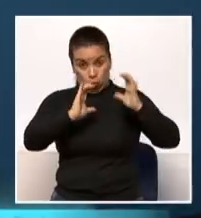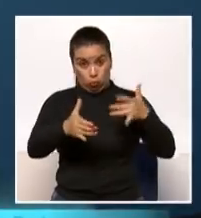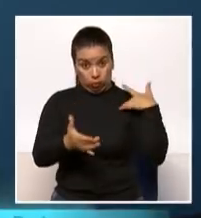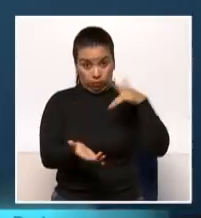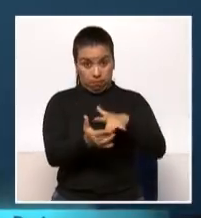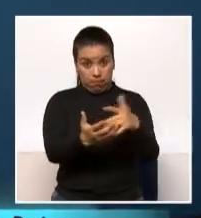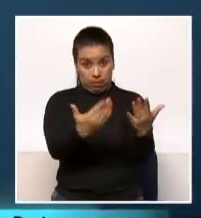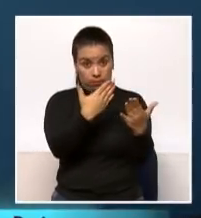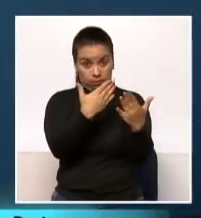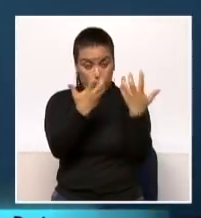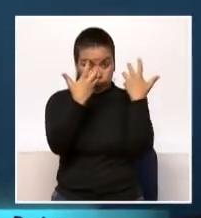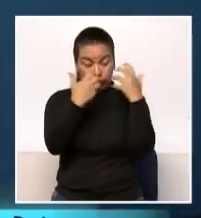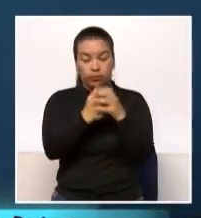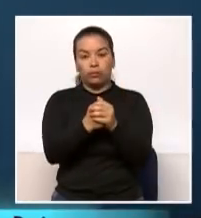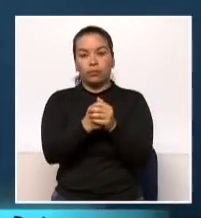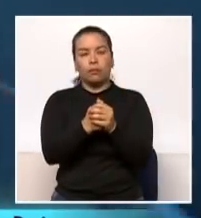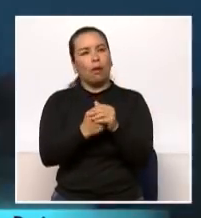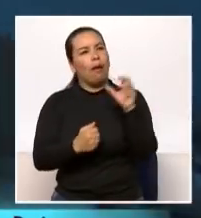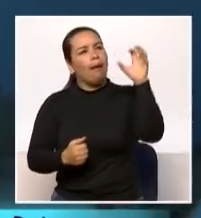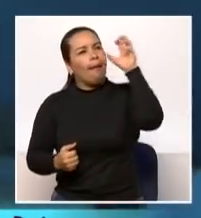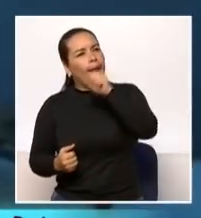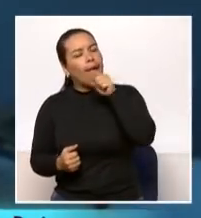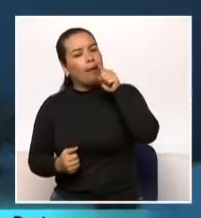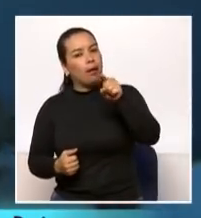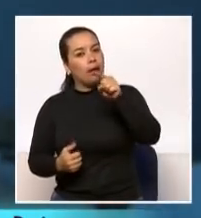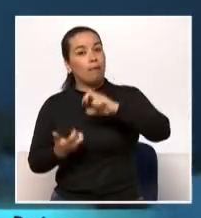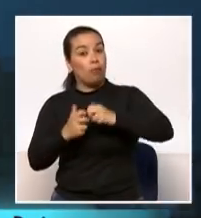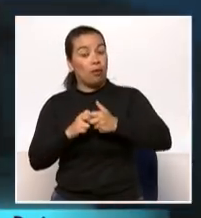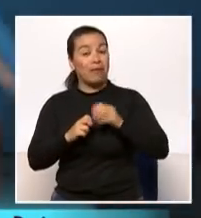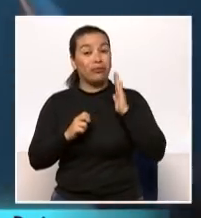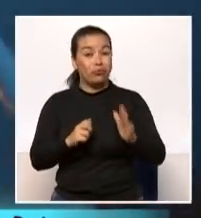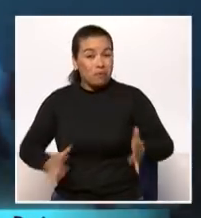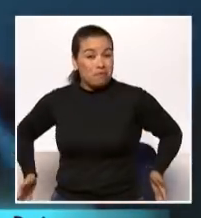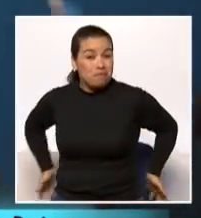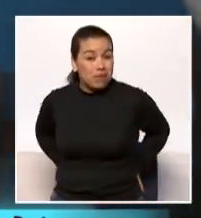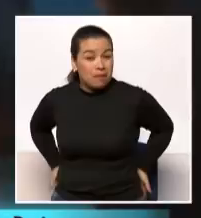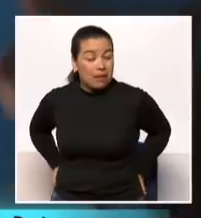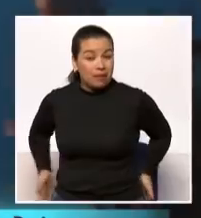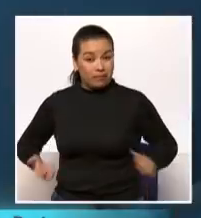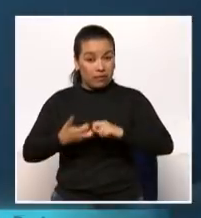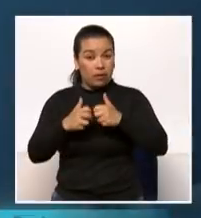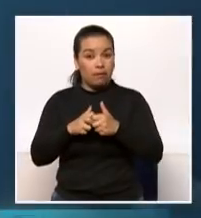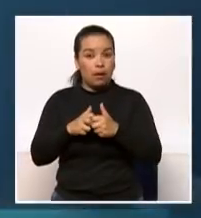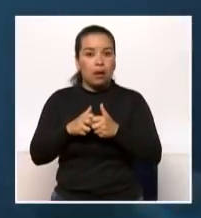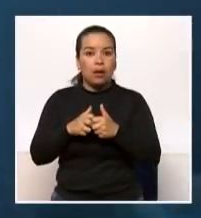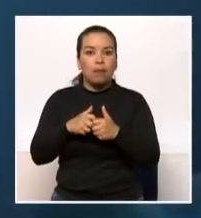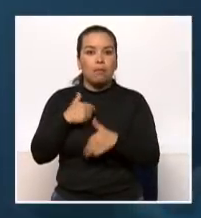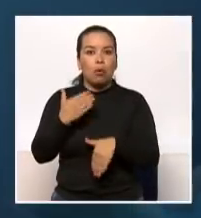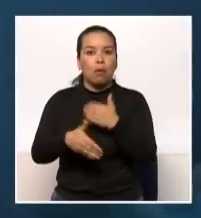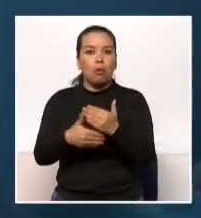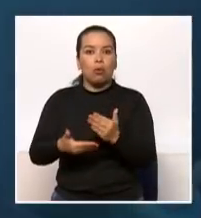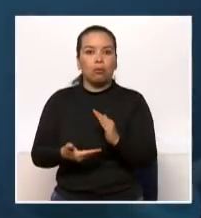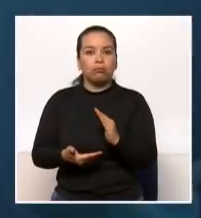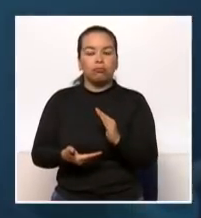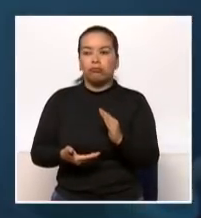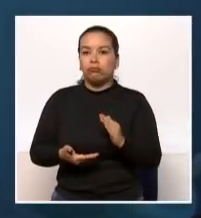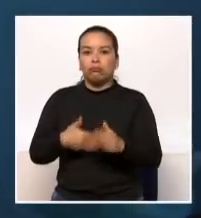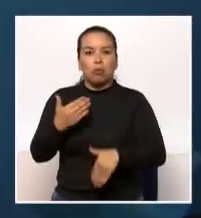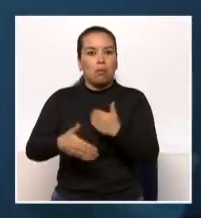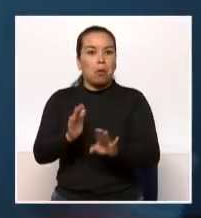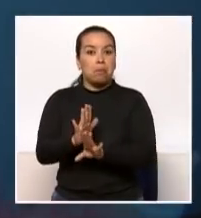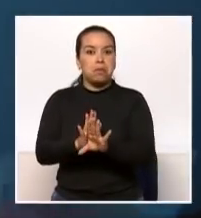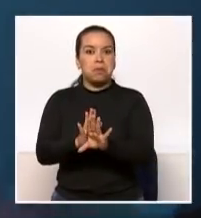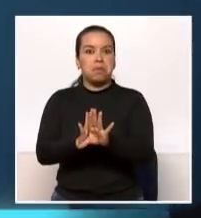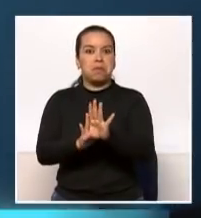veíamos que el problema de la esteatosis hepática es que empieza a evolucionar. Inicialmente empieza como una esteatosis